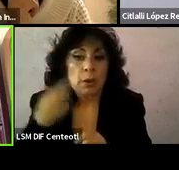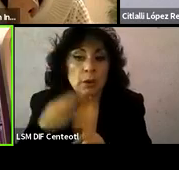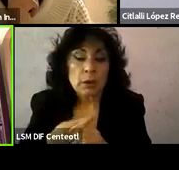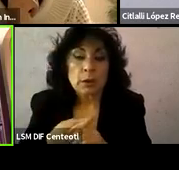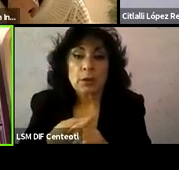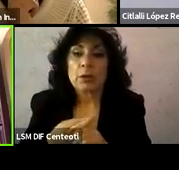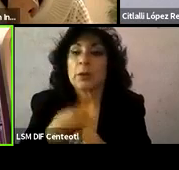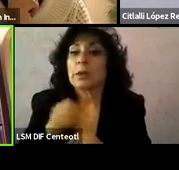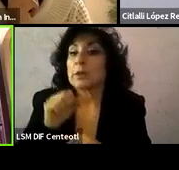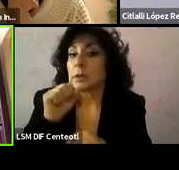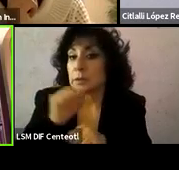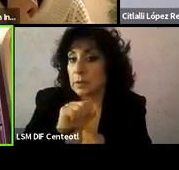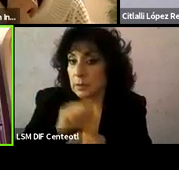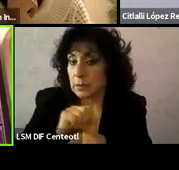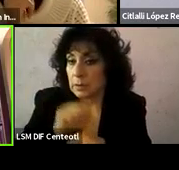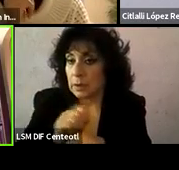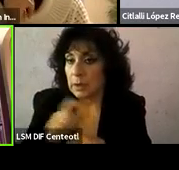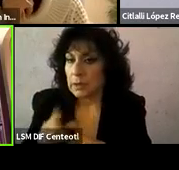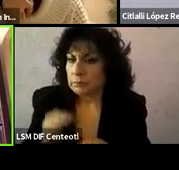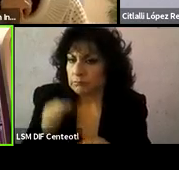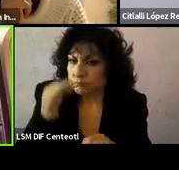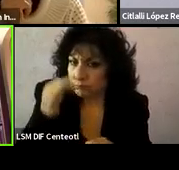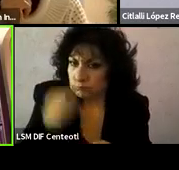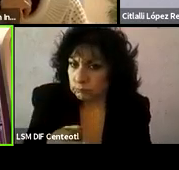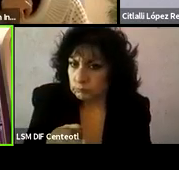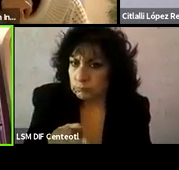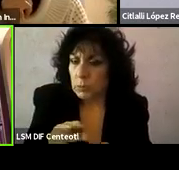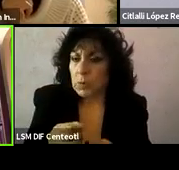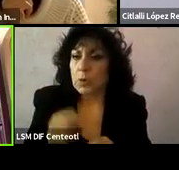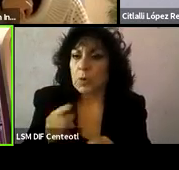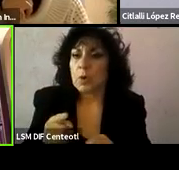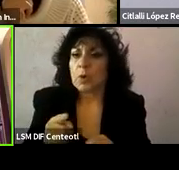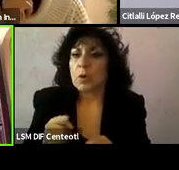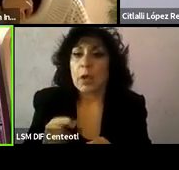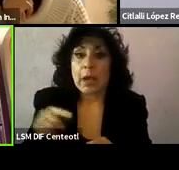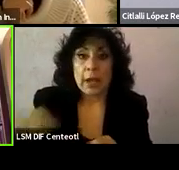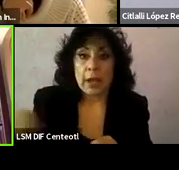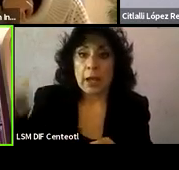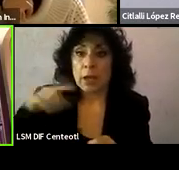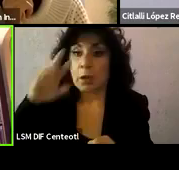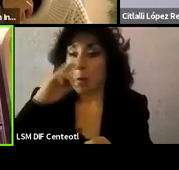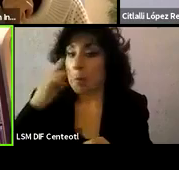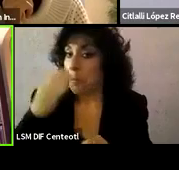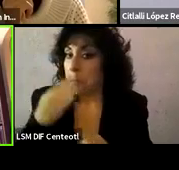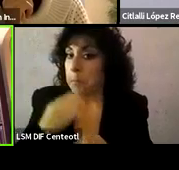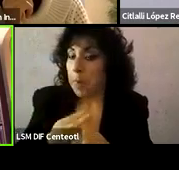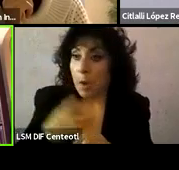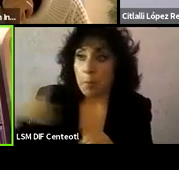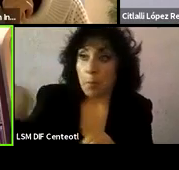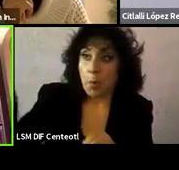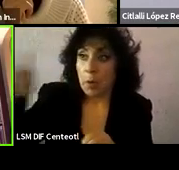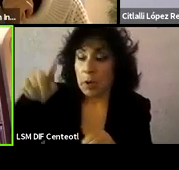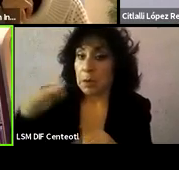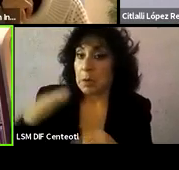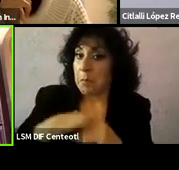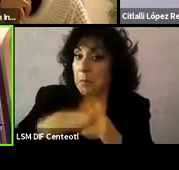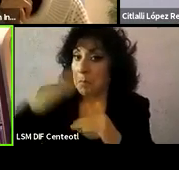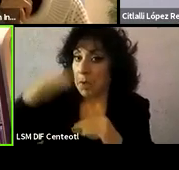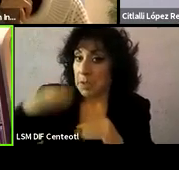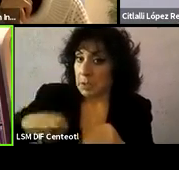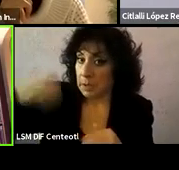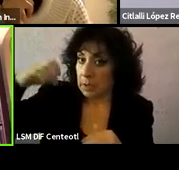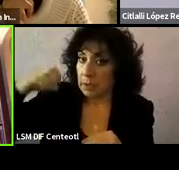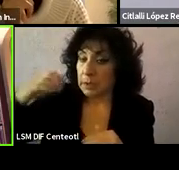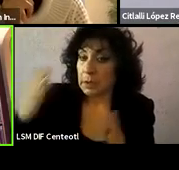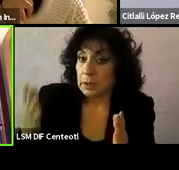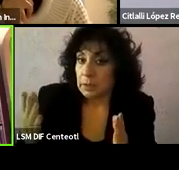muy severos, ¿no? Con la cuestión de que ellos tienen que tomar sus responsabilidades porque ya son más grandes, etcétera, ¿no? Entonces